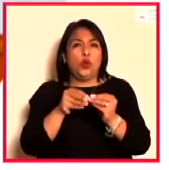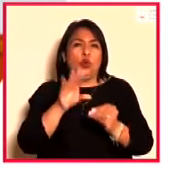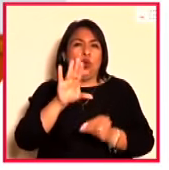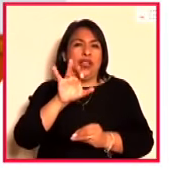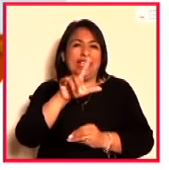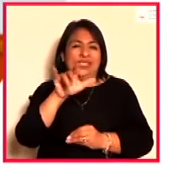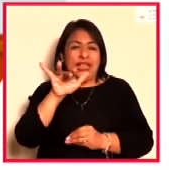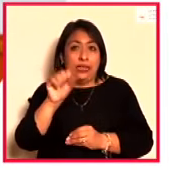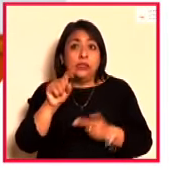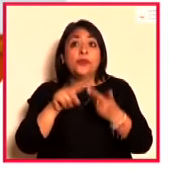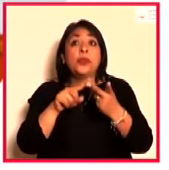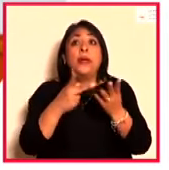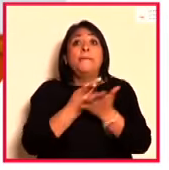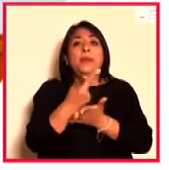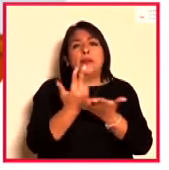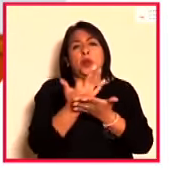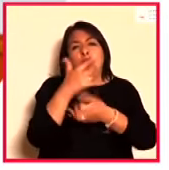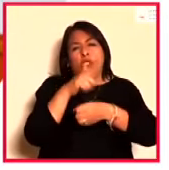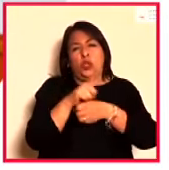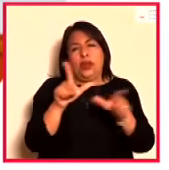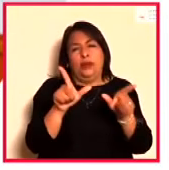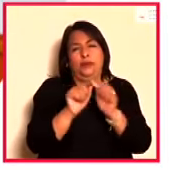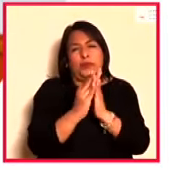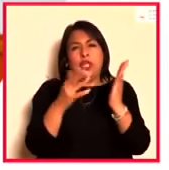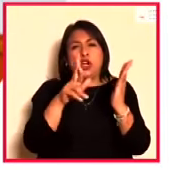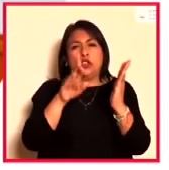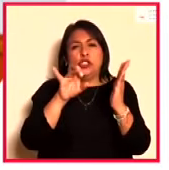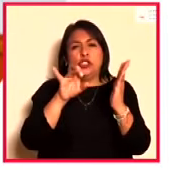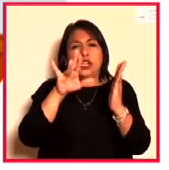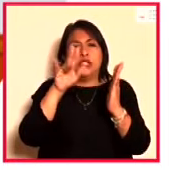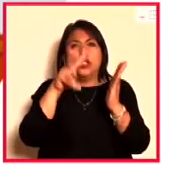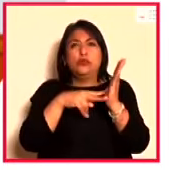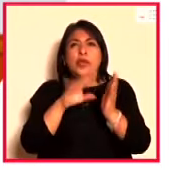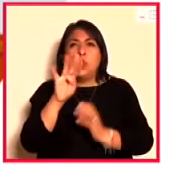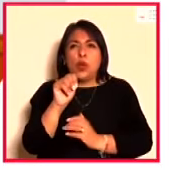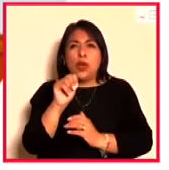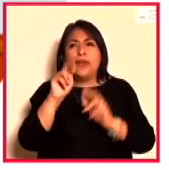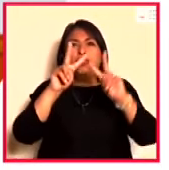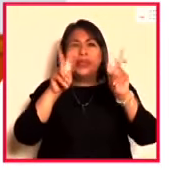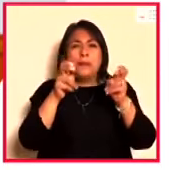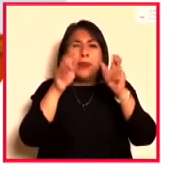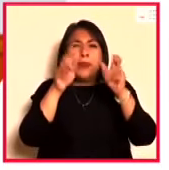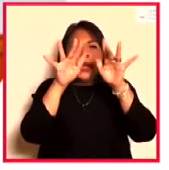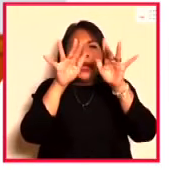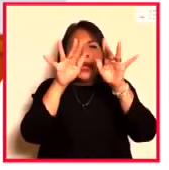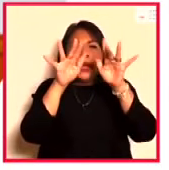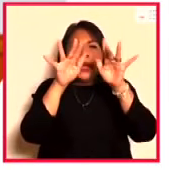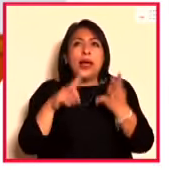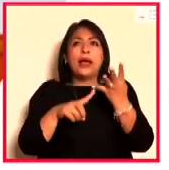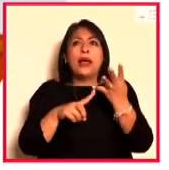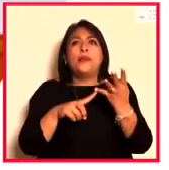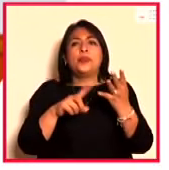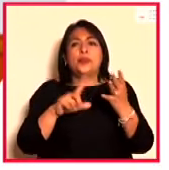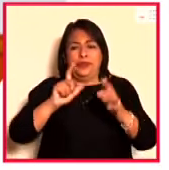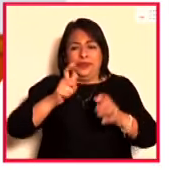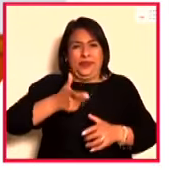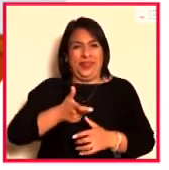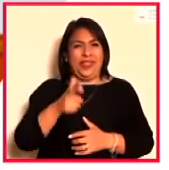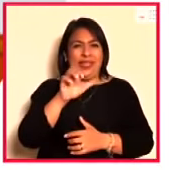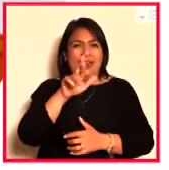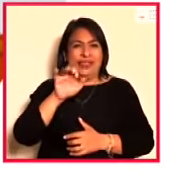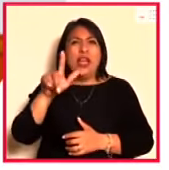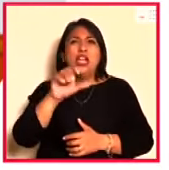Nacional de Novela Breve Rosario Castellanos 2009 por Nieve sobre Oaxaca y la Presea Caridad Bravo Adams otorgada por la SOGEM en